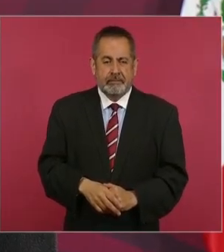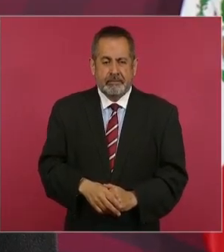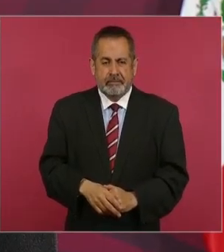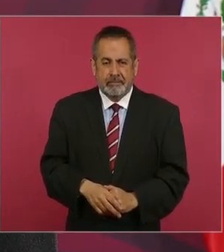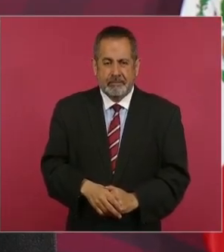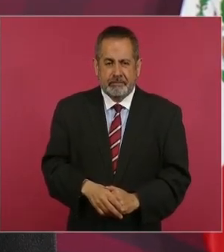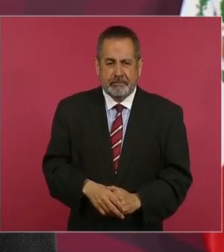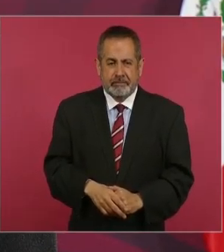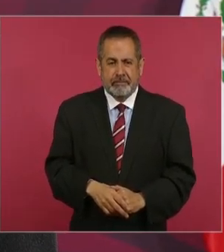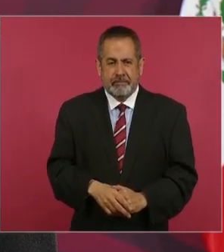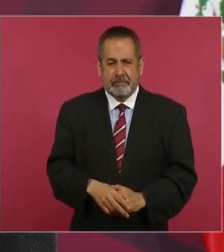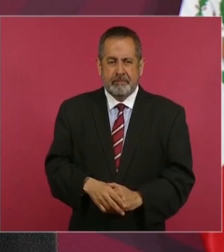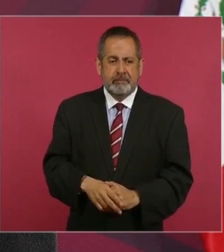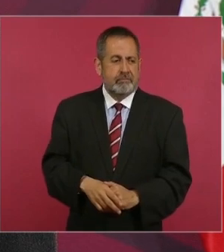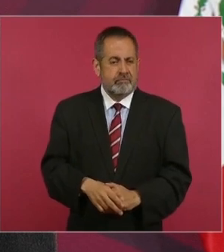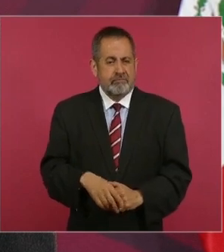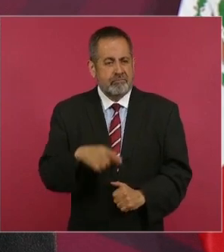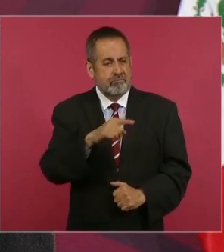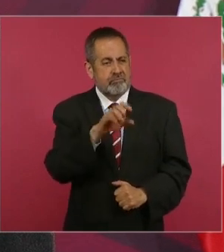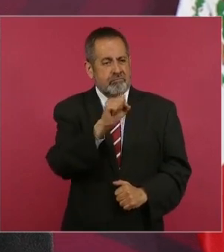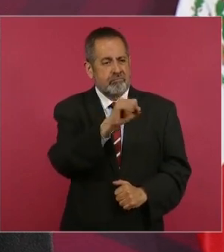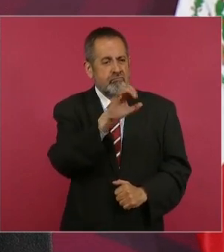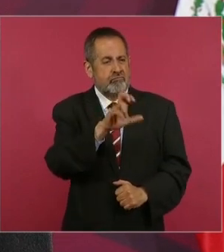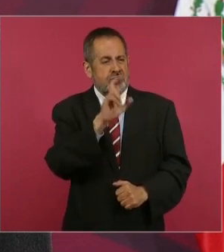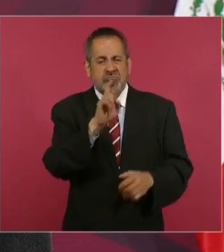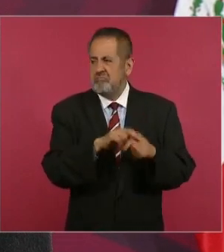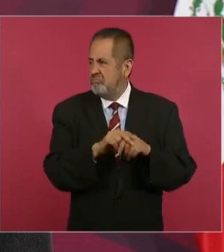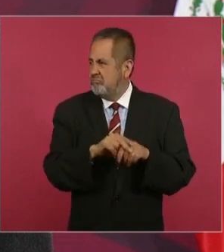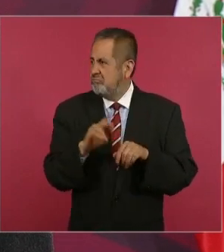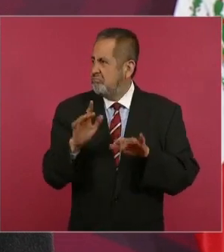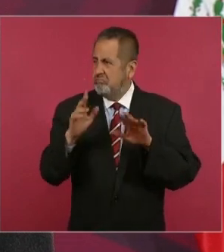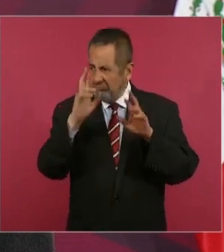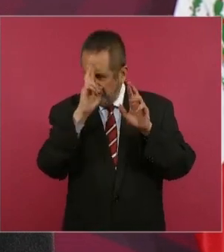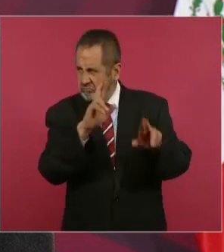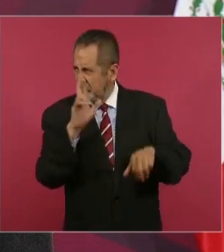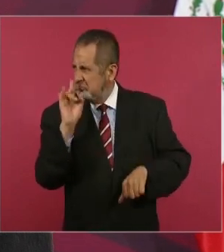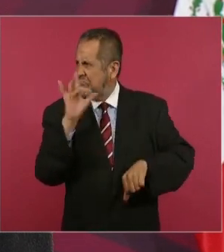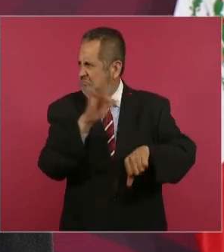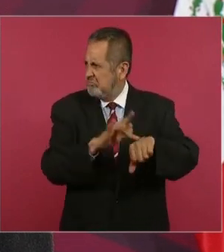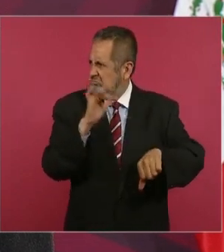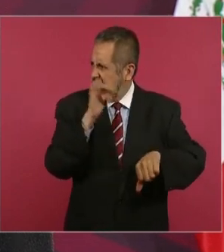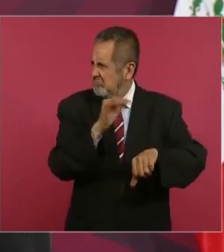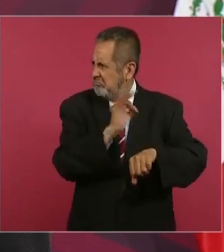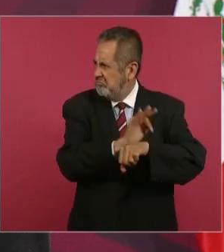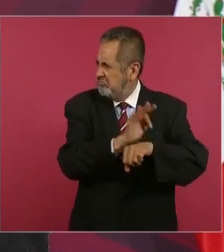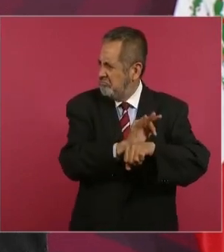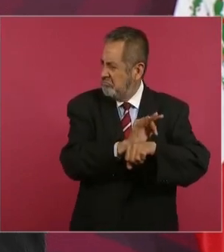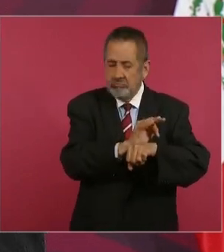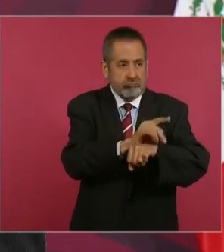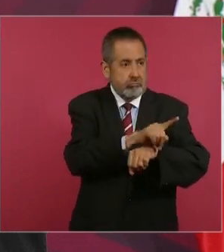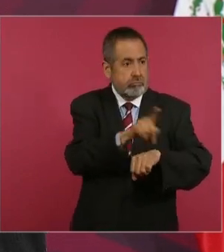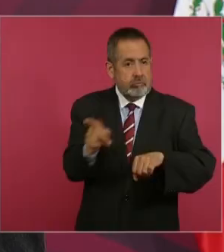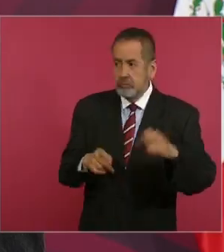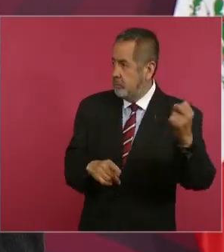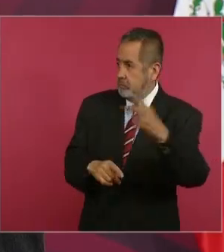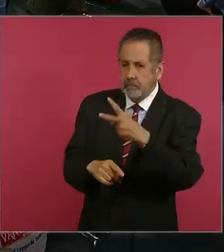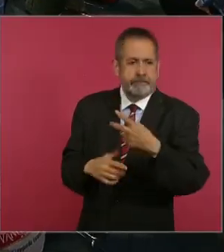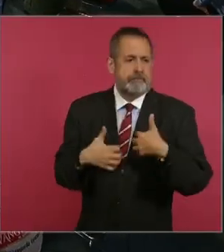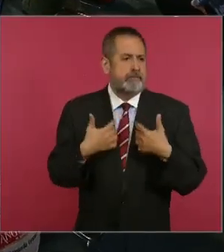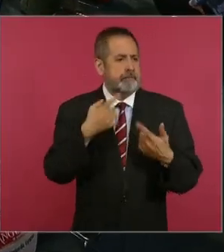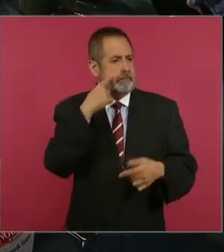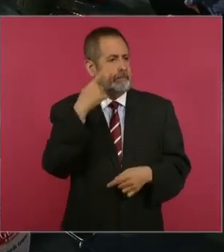a la suprema corte del poder judicial no se le toca no se le toca no se le toca y ahí están todos